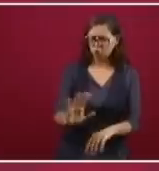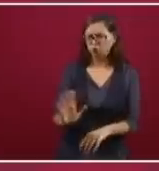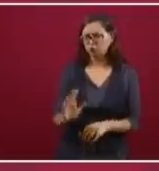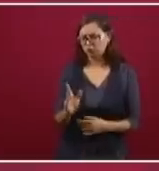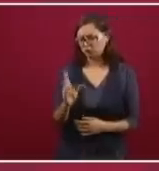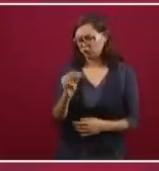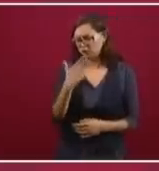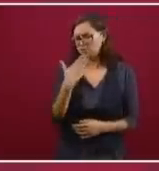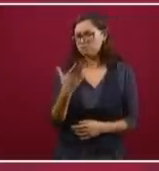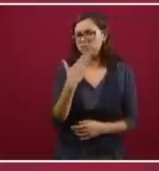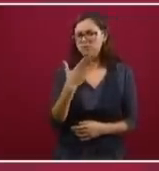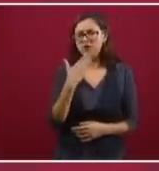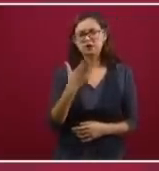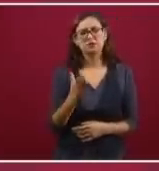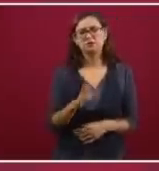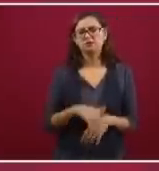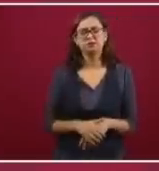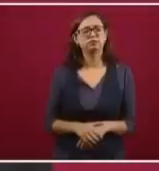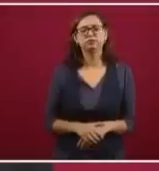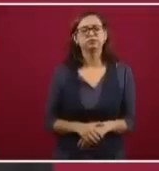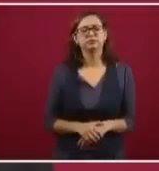siquiera al viene-viene.